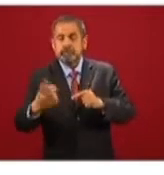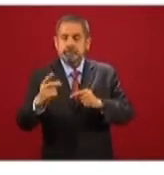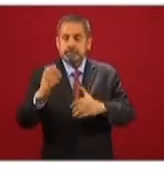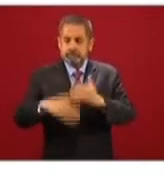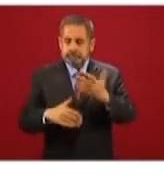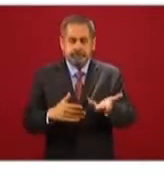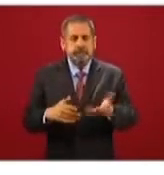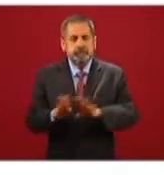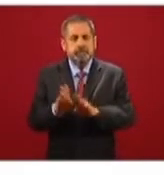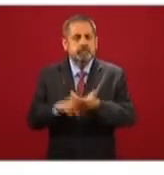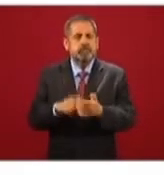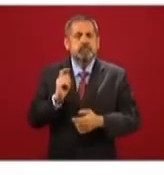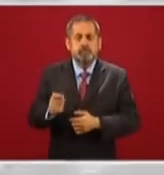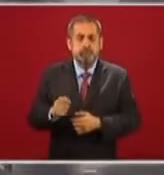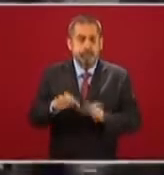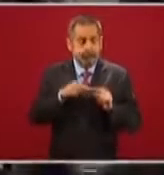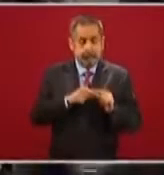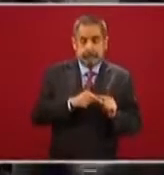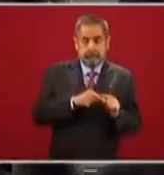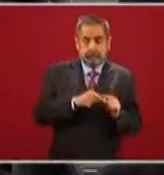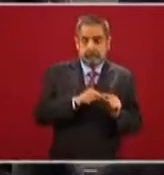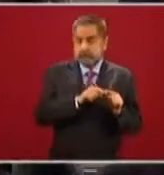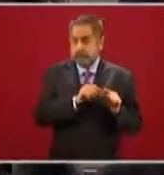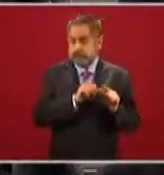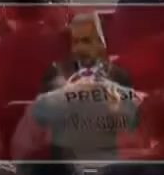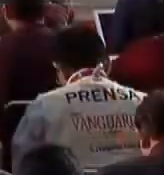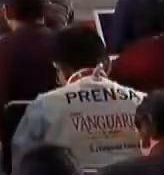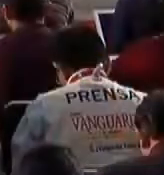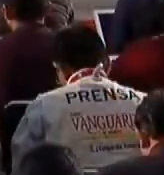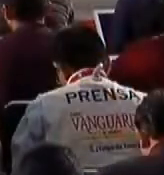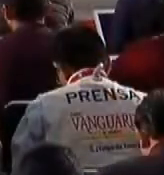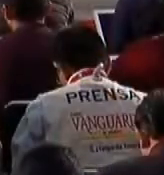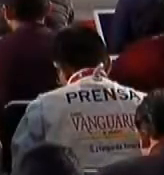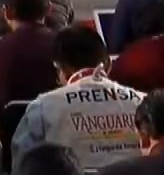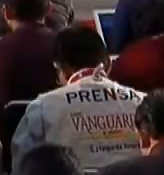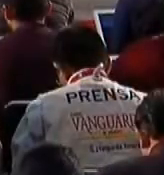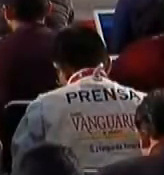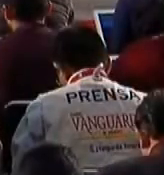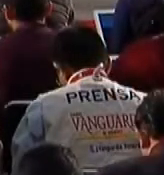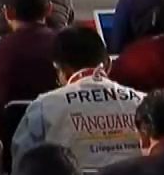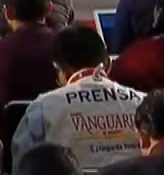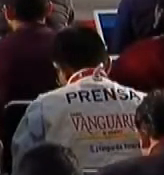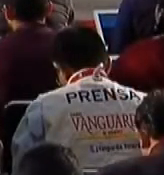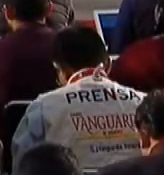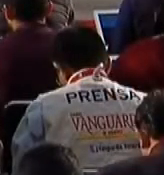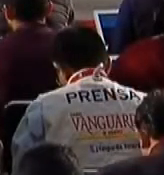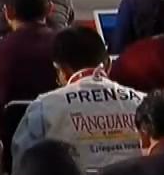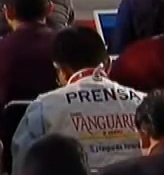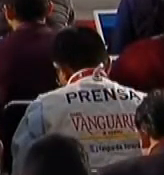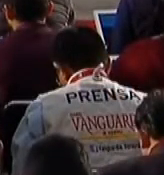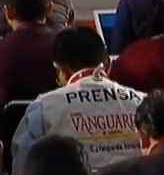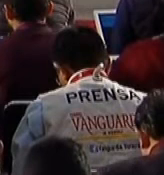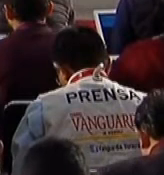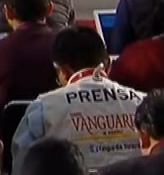Mexibus 4 pueda tener la llegada hasta de Tecámac, hoy va de Indios Verdes a Tecámac, y que pueda